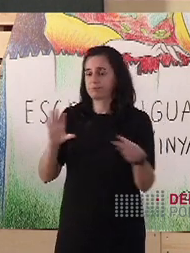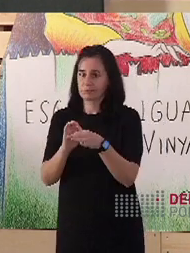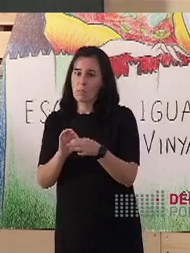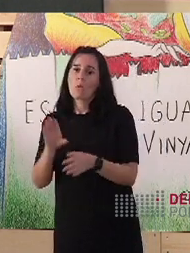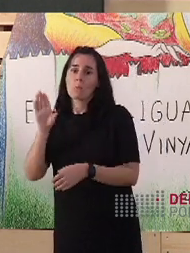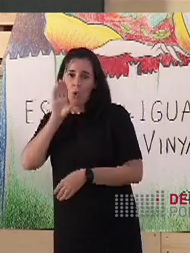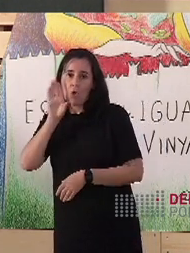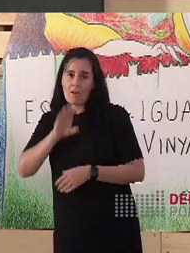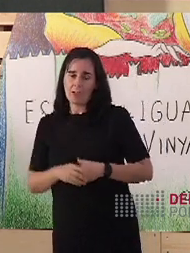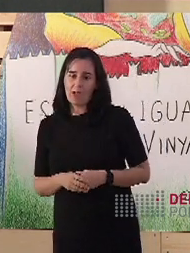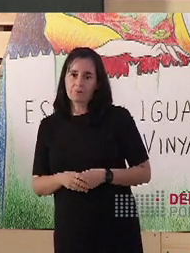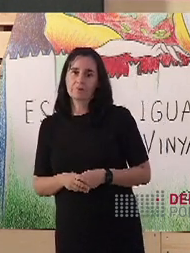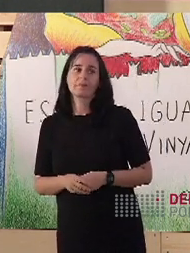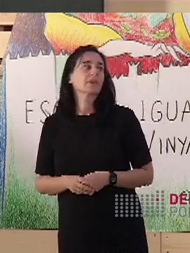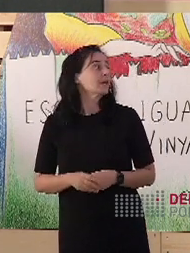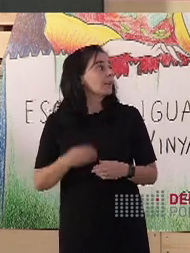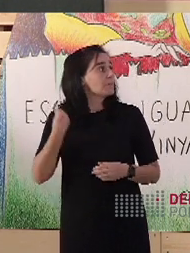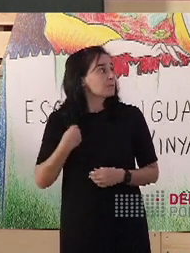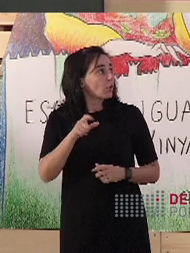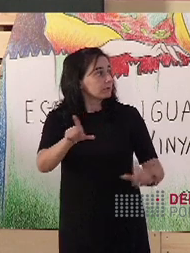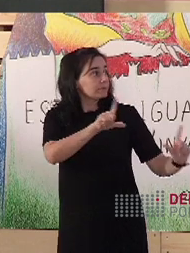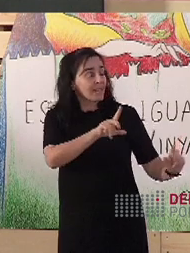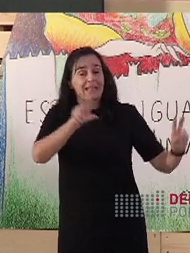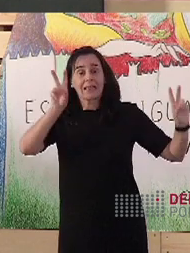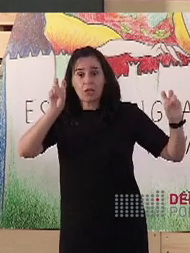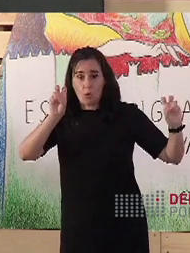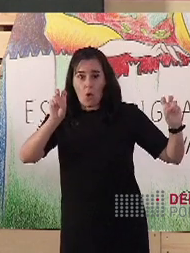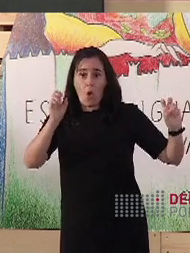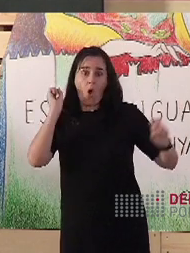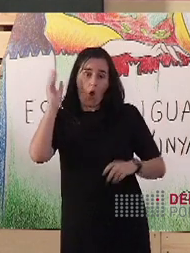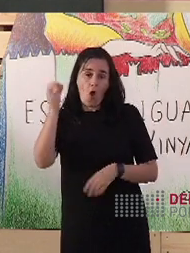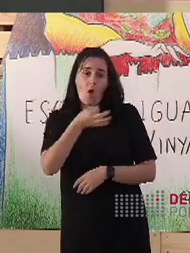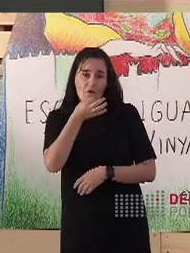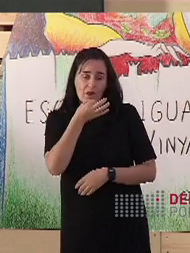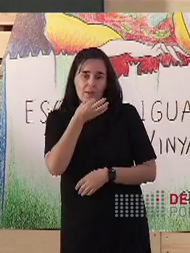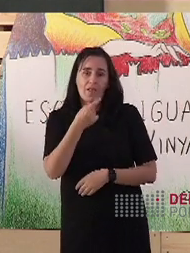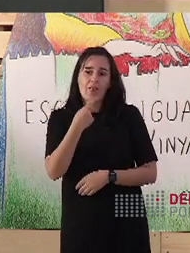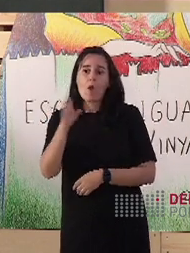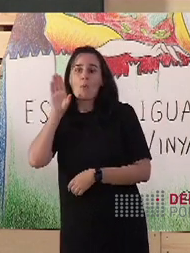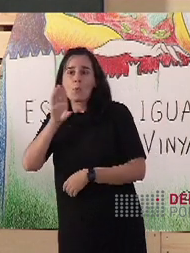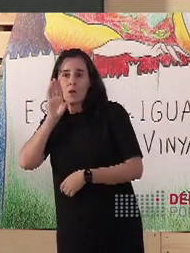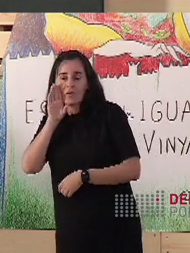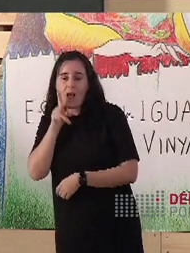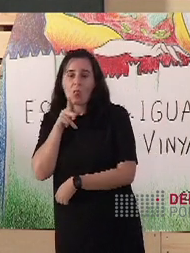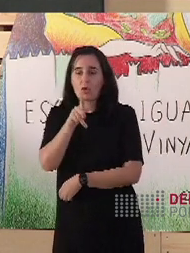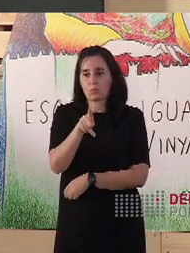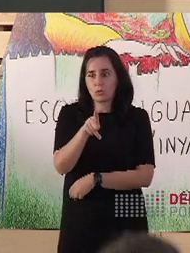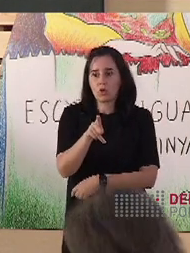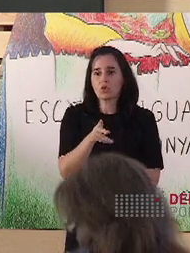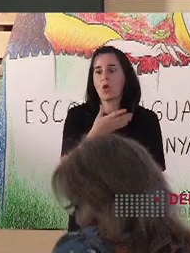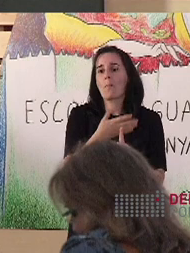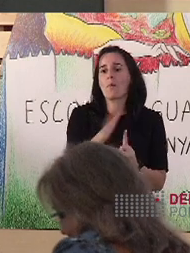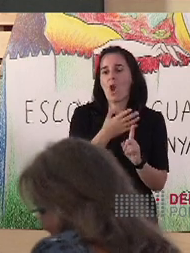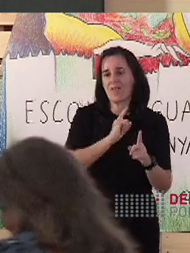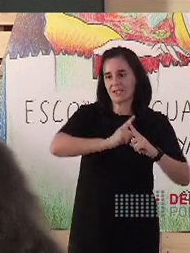Nos habían puesto un título de la conferencia que era Pornografía, 2 puntos contra la violencia sexual. Nosotras ya hemos dado un paso